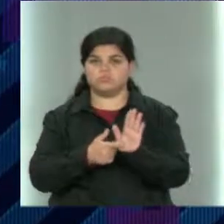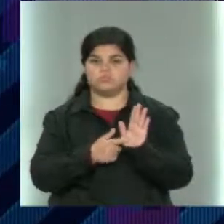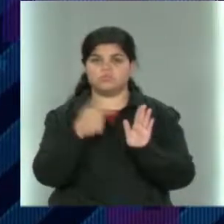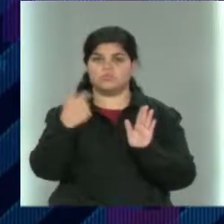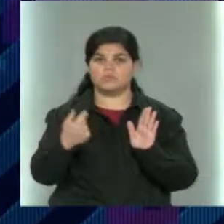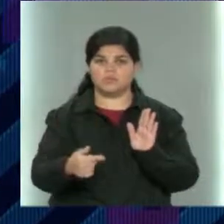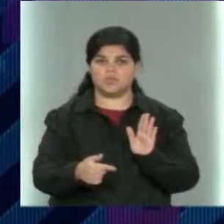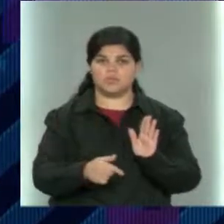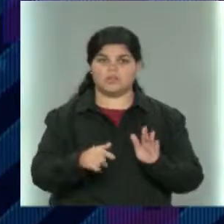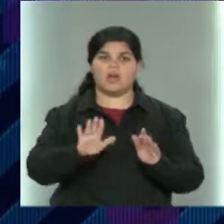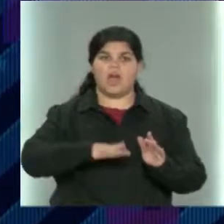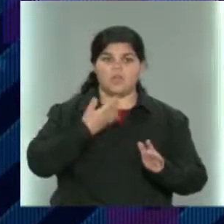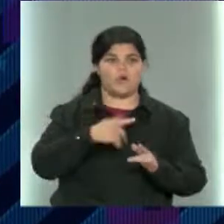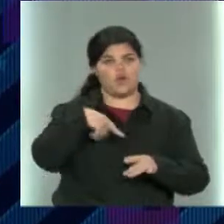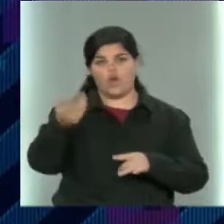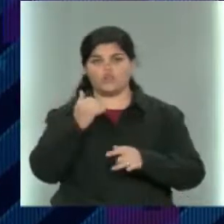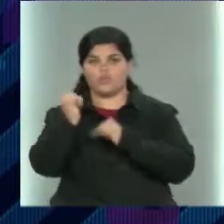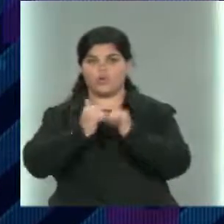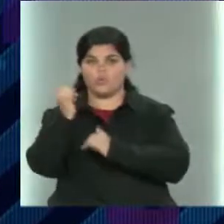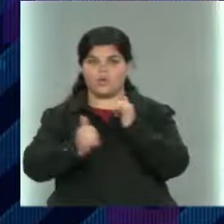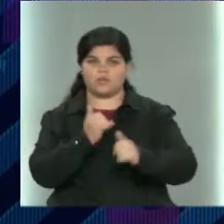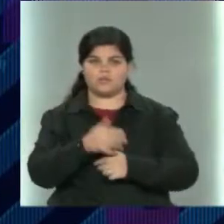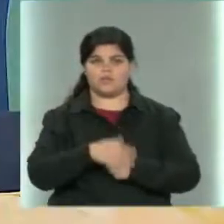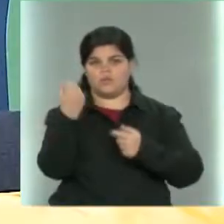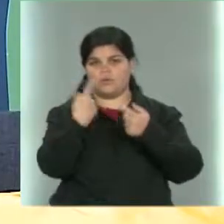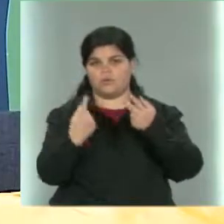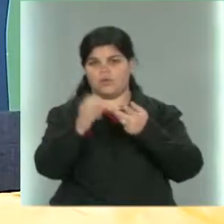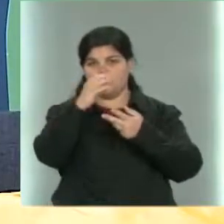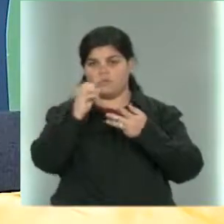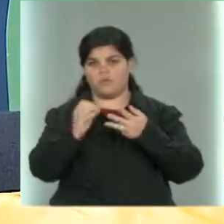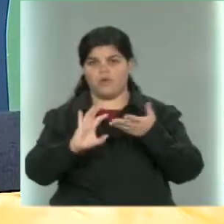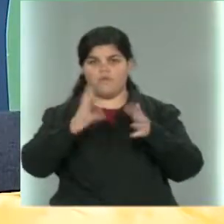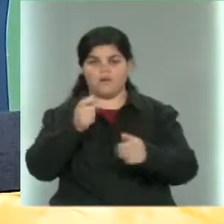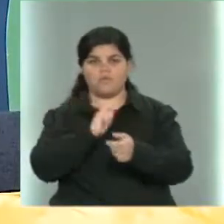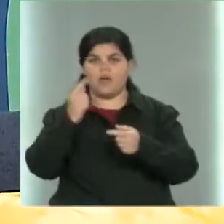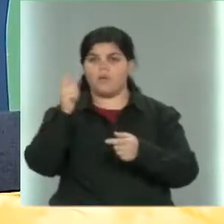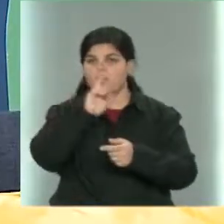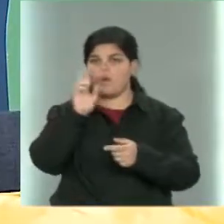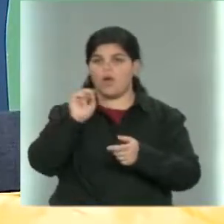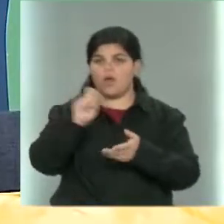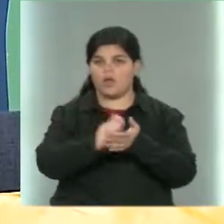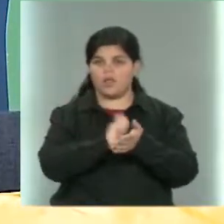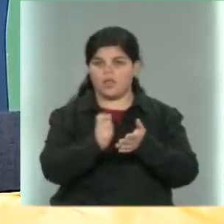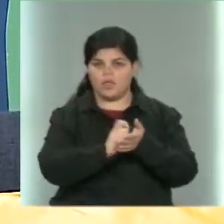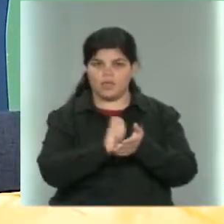con Clamor y otros cuentos, Julio, Aquellos días nuestros, y su reedición bajo el nombre Julio, La Patria